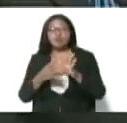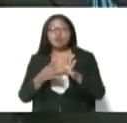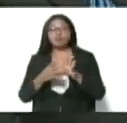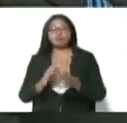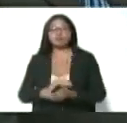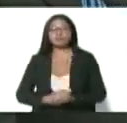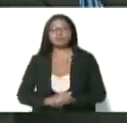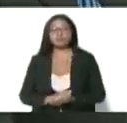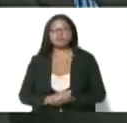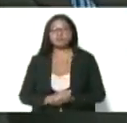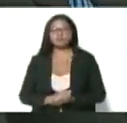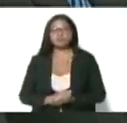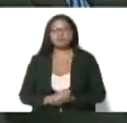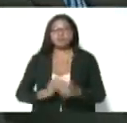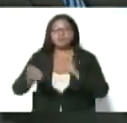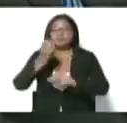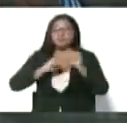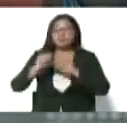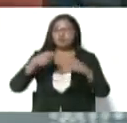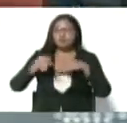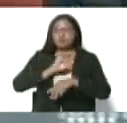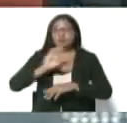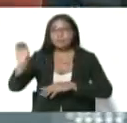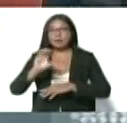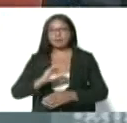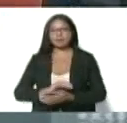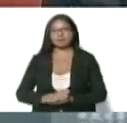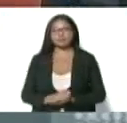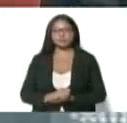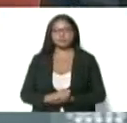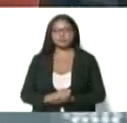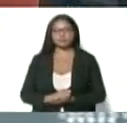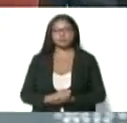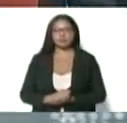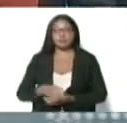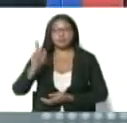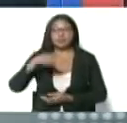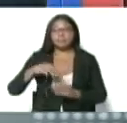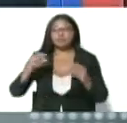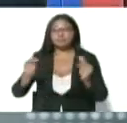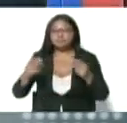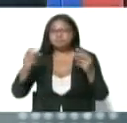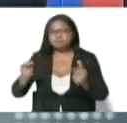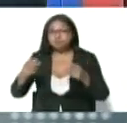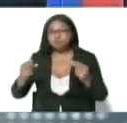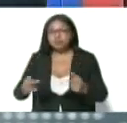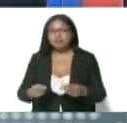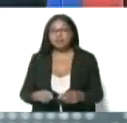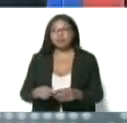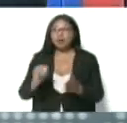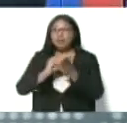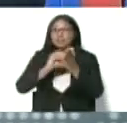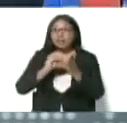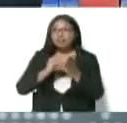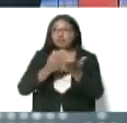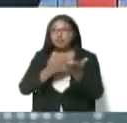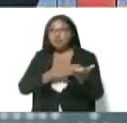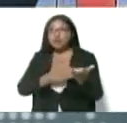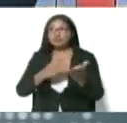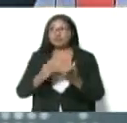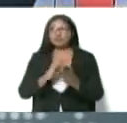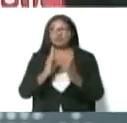de defensa de la soberanía y además alertando de lo que hay que alertar